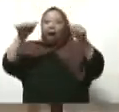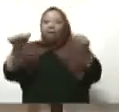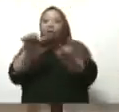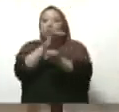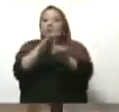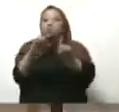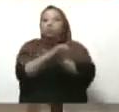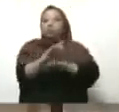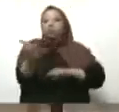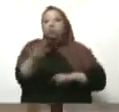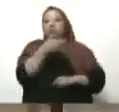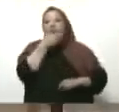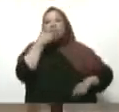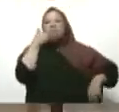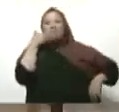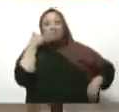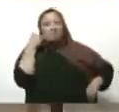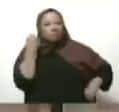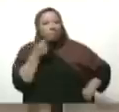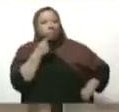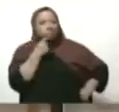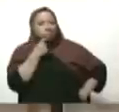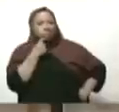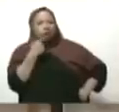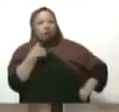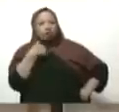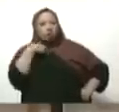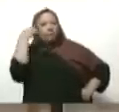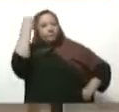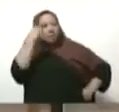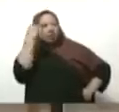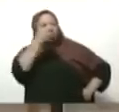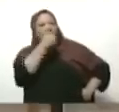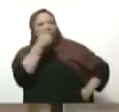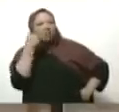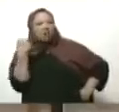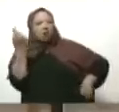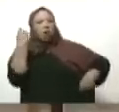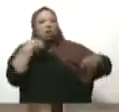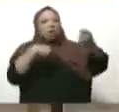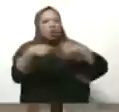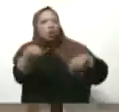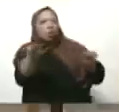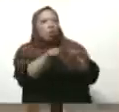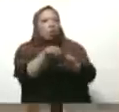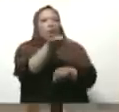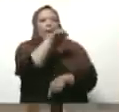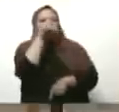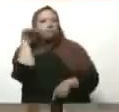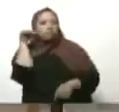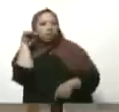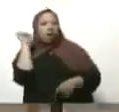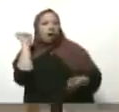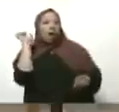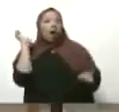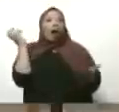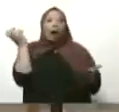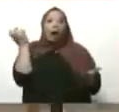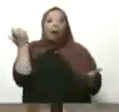dice oye mira por qué no tener el camino de pablo escobar del chapo guzmán